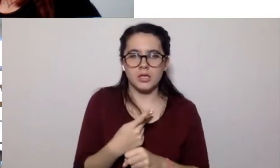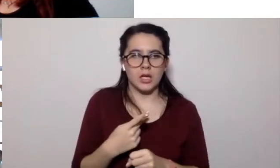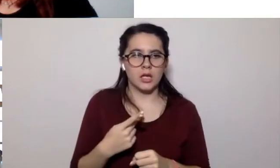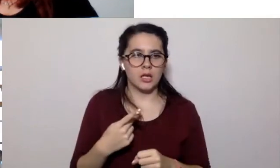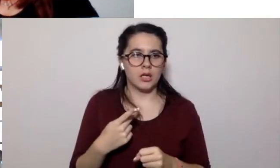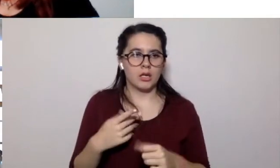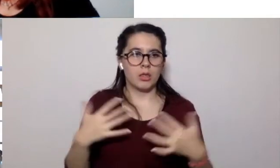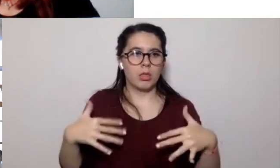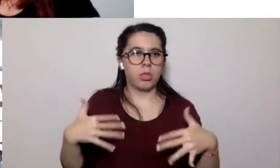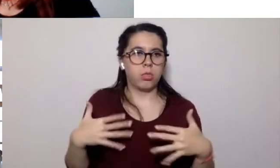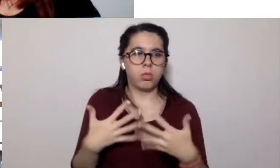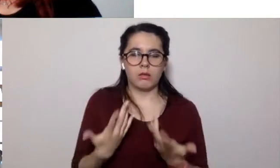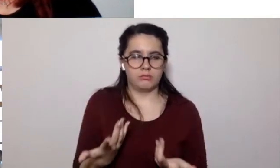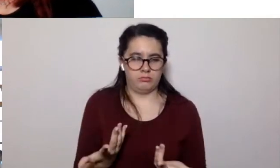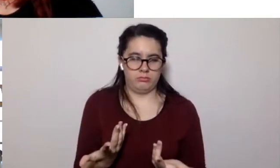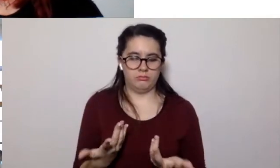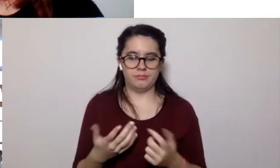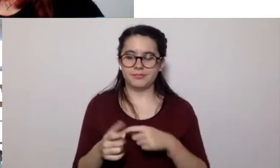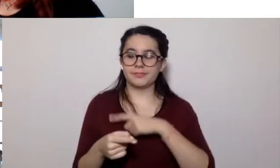es